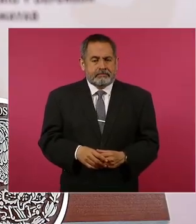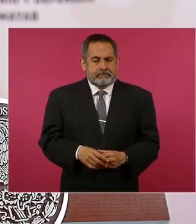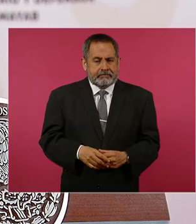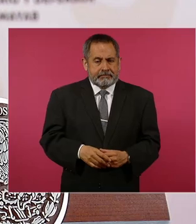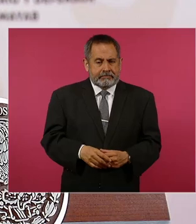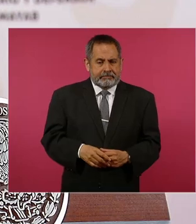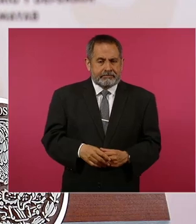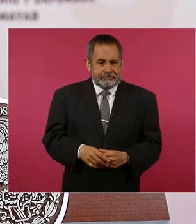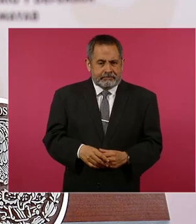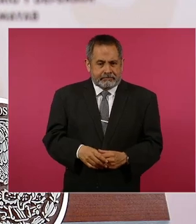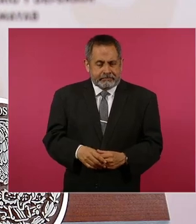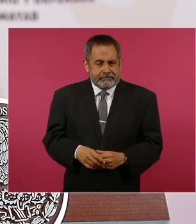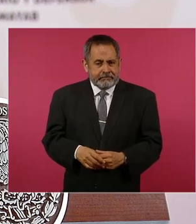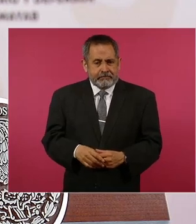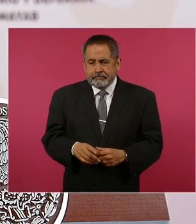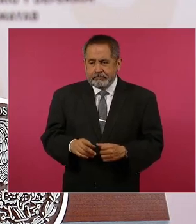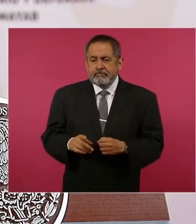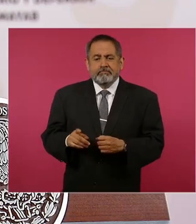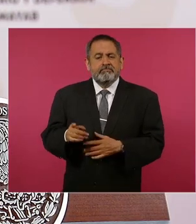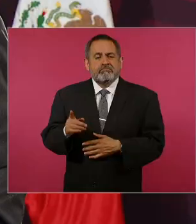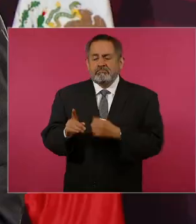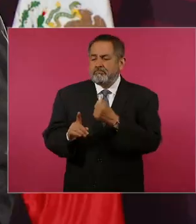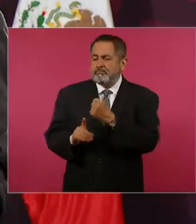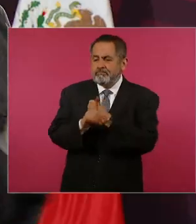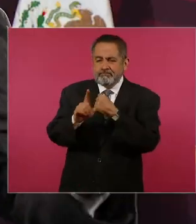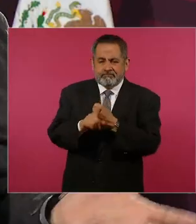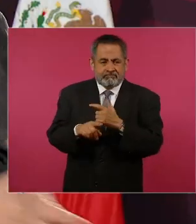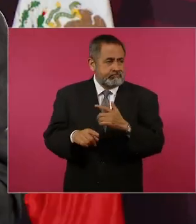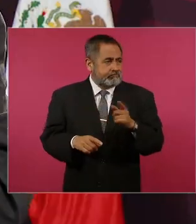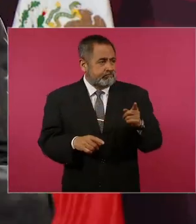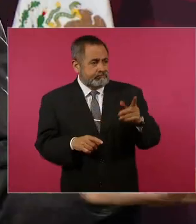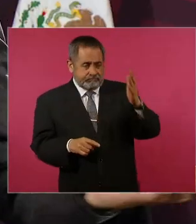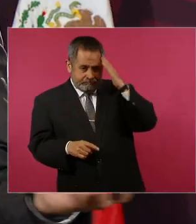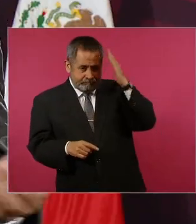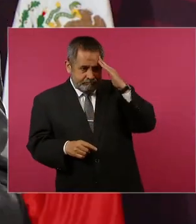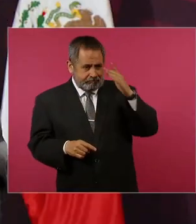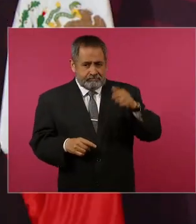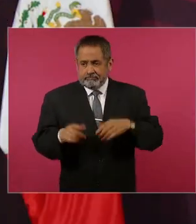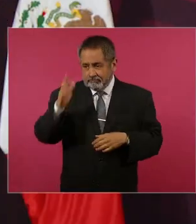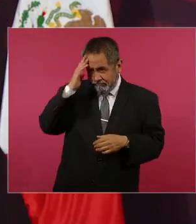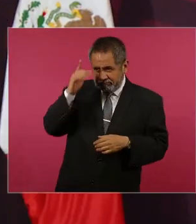dirimir, resolver problemas con caciques, con el uso de la fuerza, no.